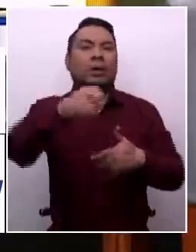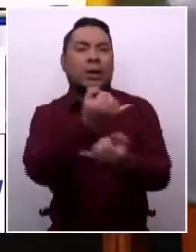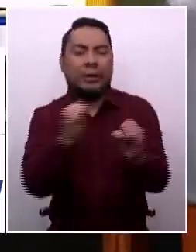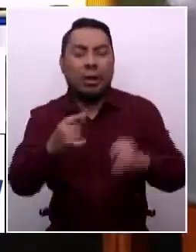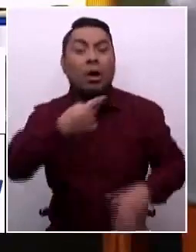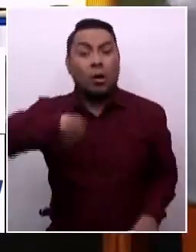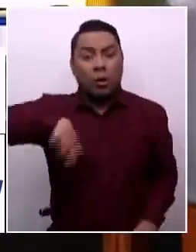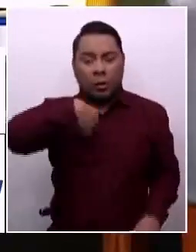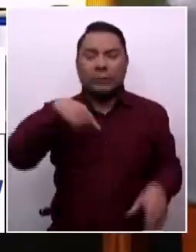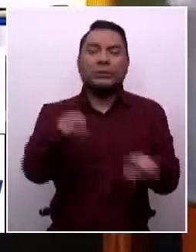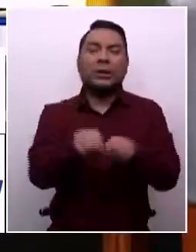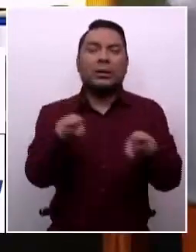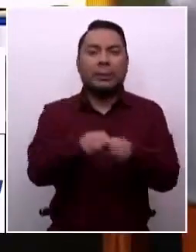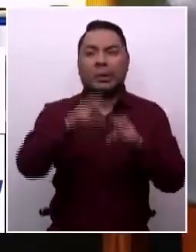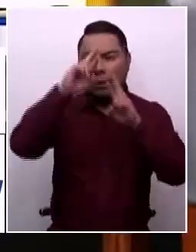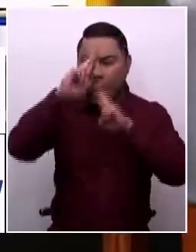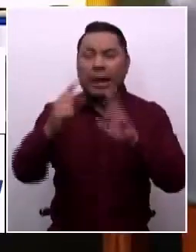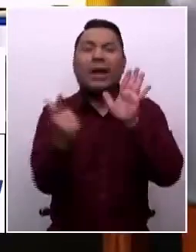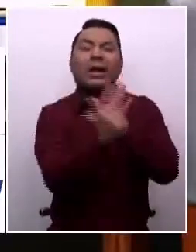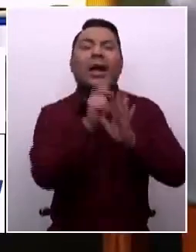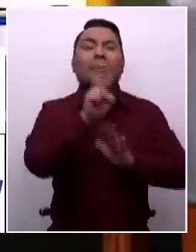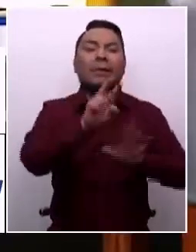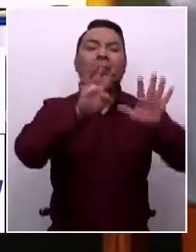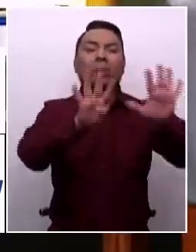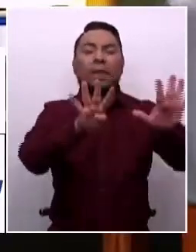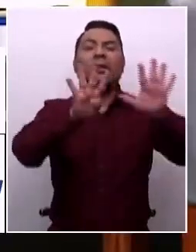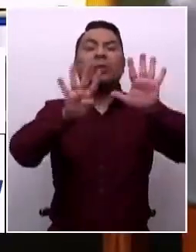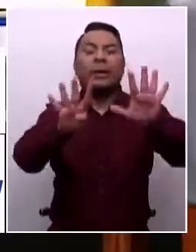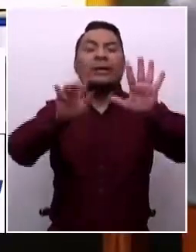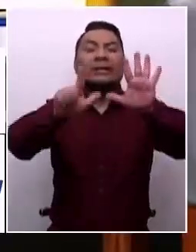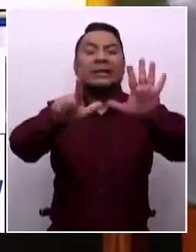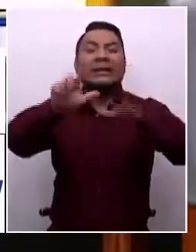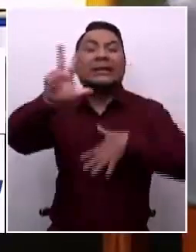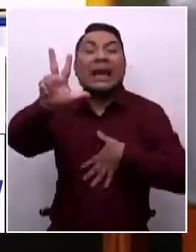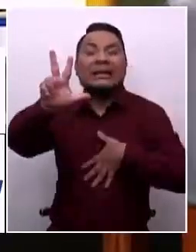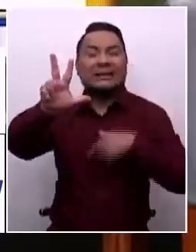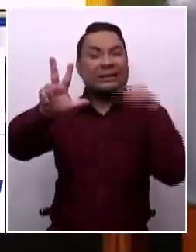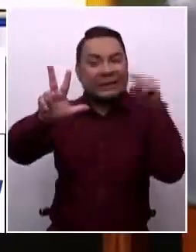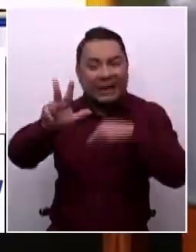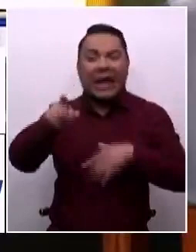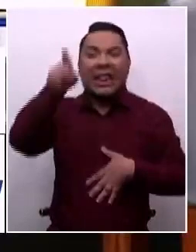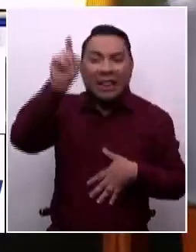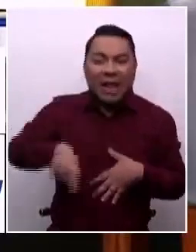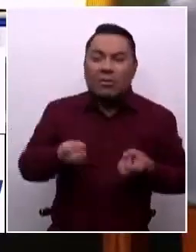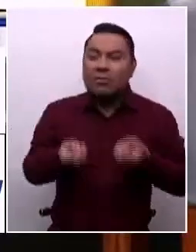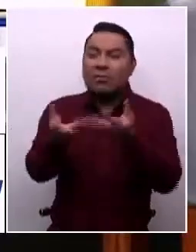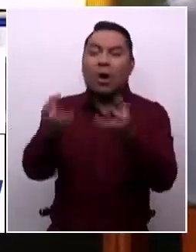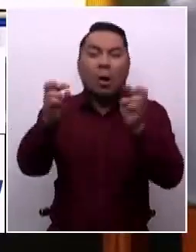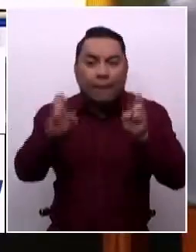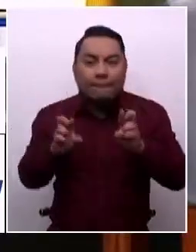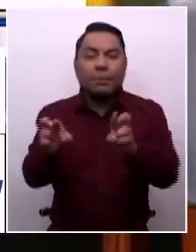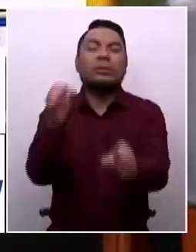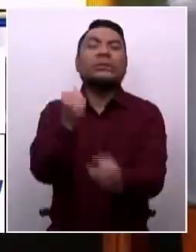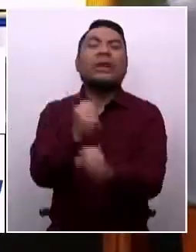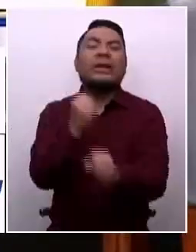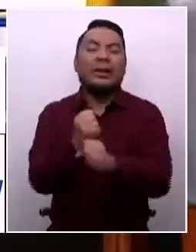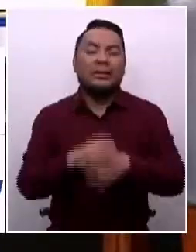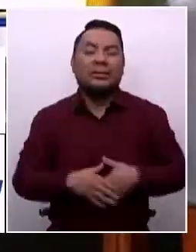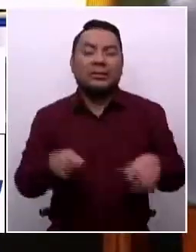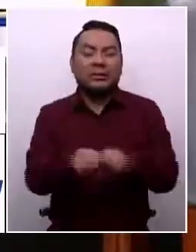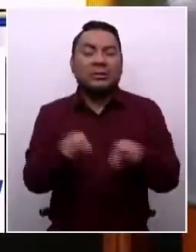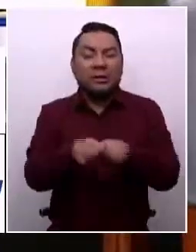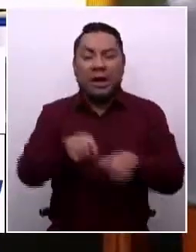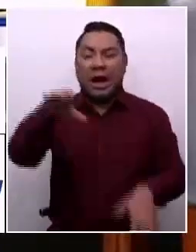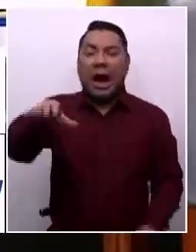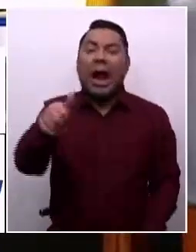vamos a hacer respetar la ley 29 973 donde a ellos se les tiene que dar las oportunidades de trabajar tanto en